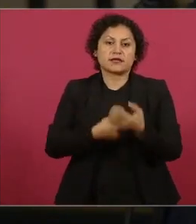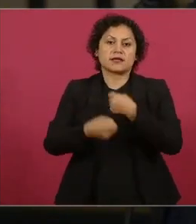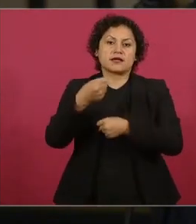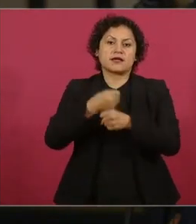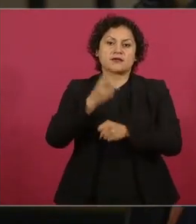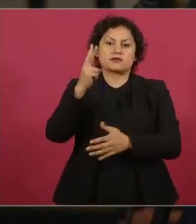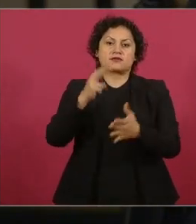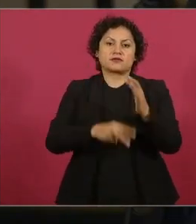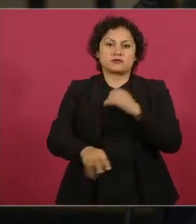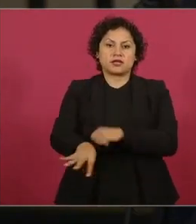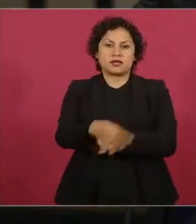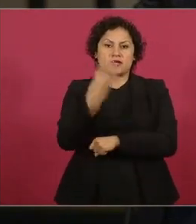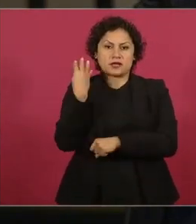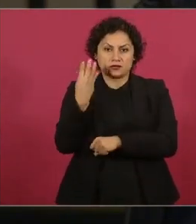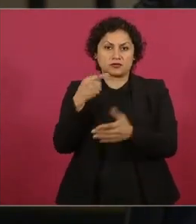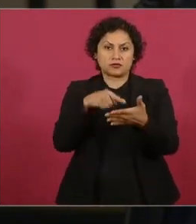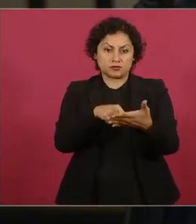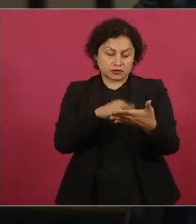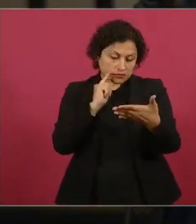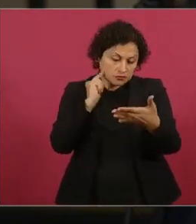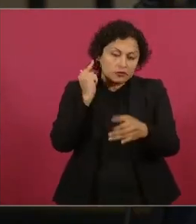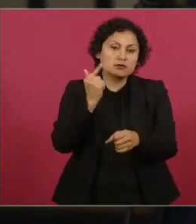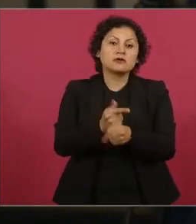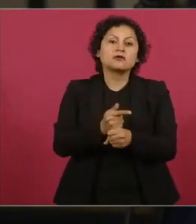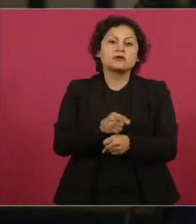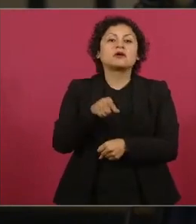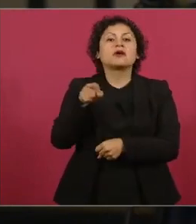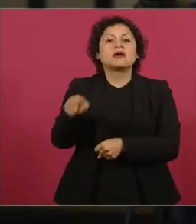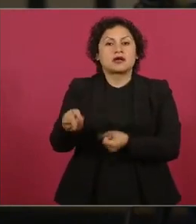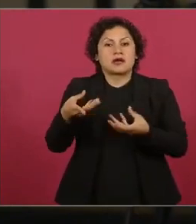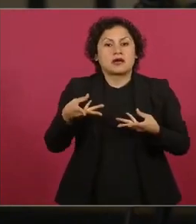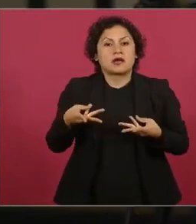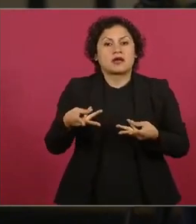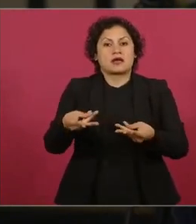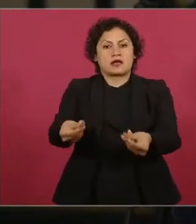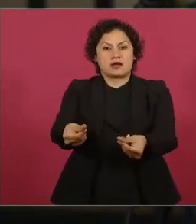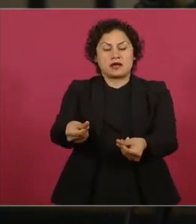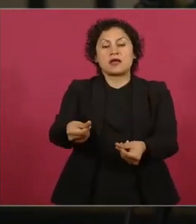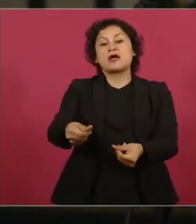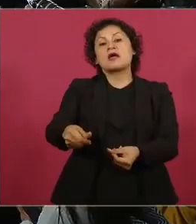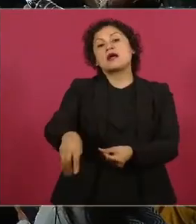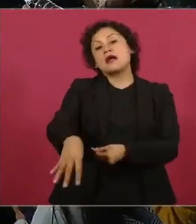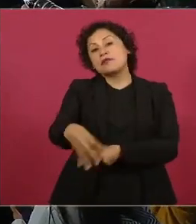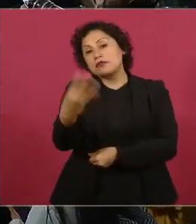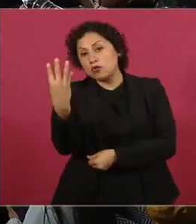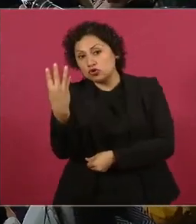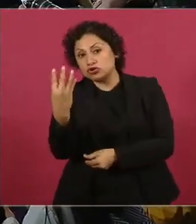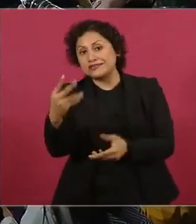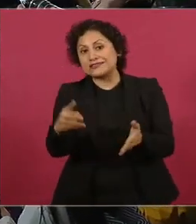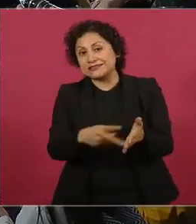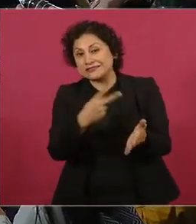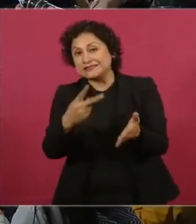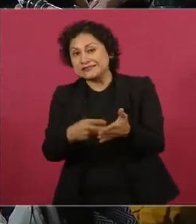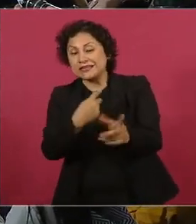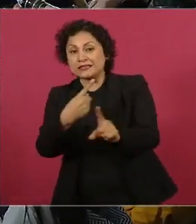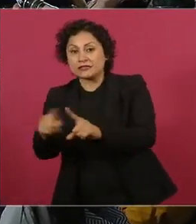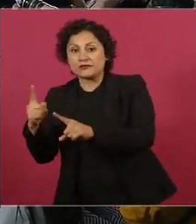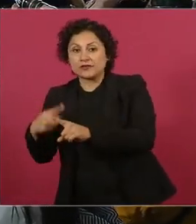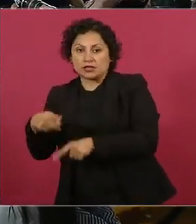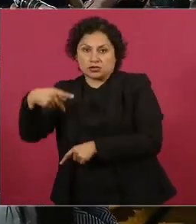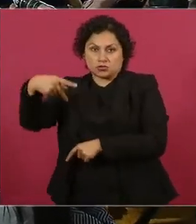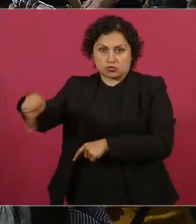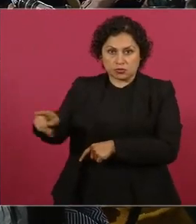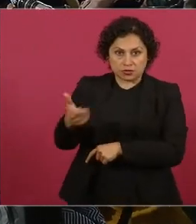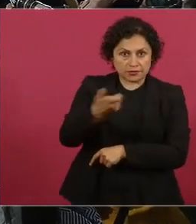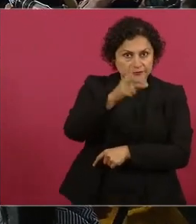de 94 gastos personales que hizo con dinero público, tres de ellos fueron para fines